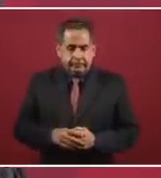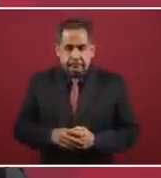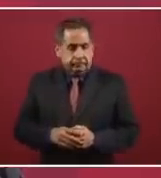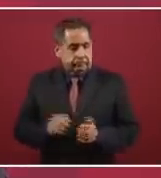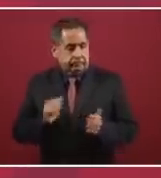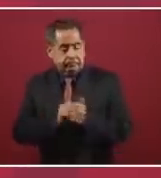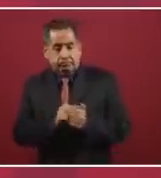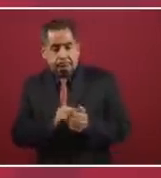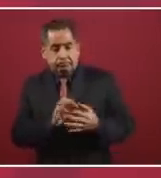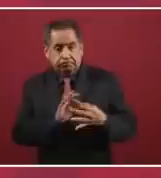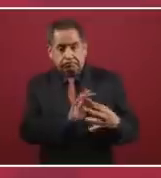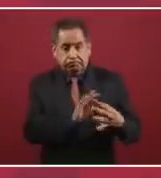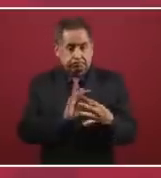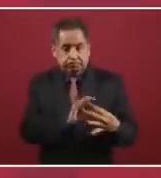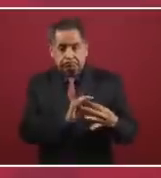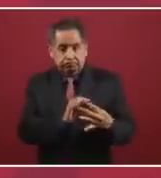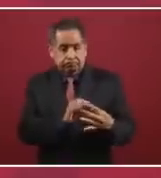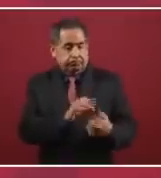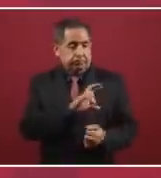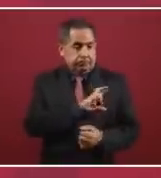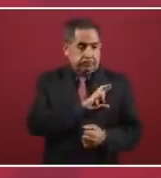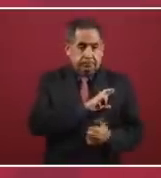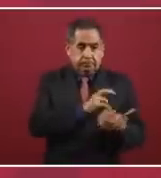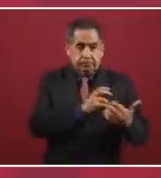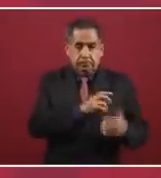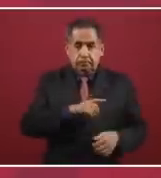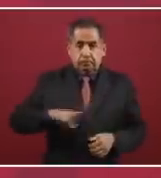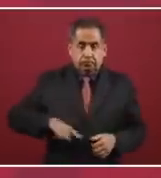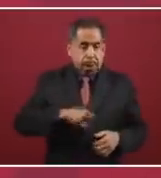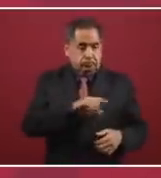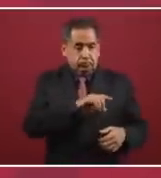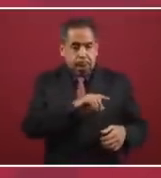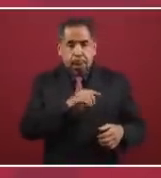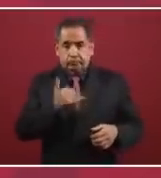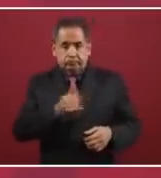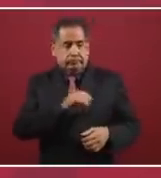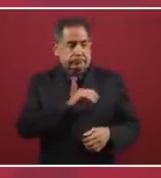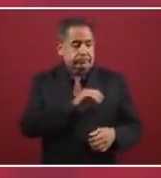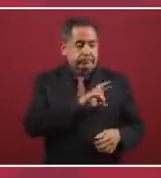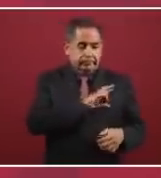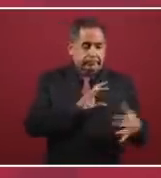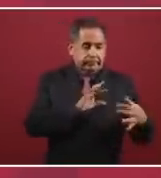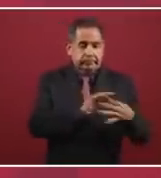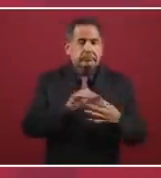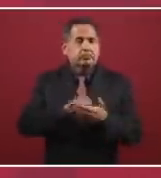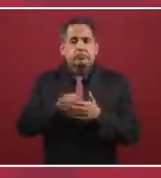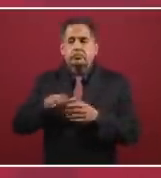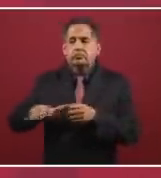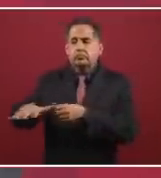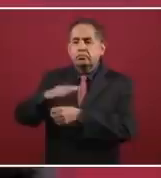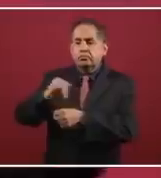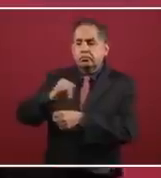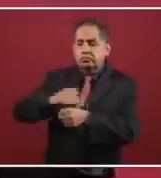sociedad con la iniciativa privada. El caso del Istmo,